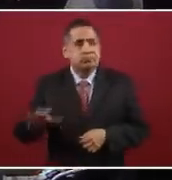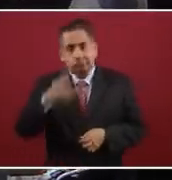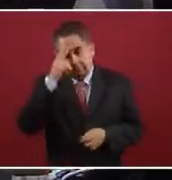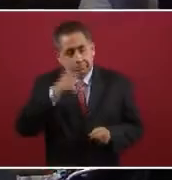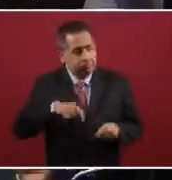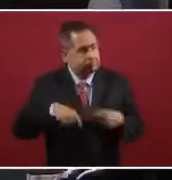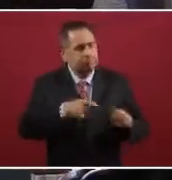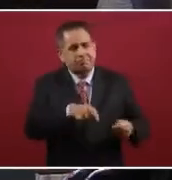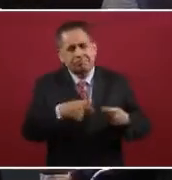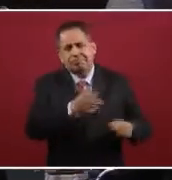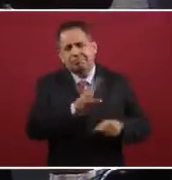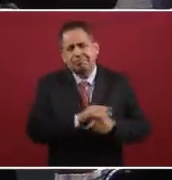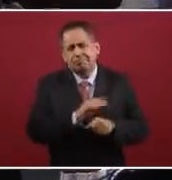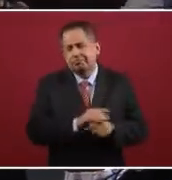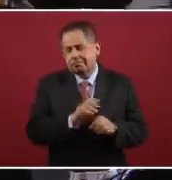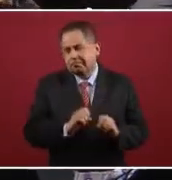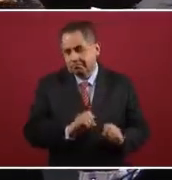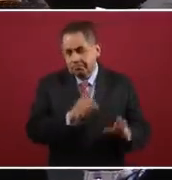nacional.